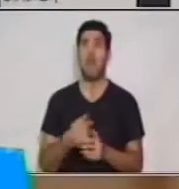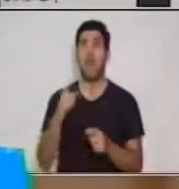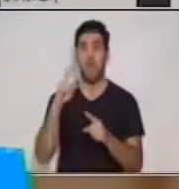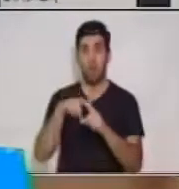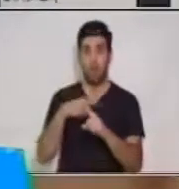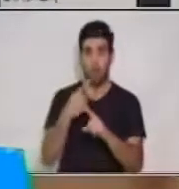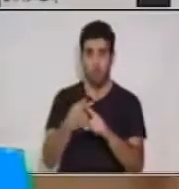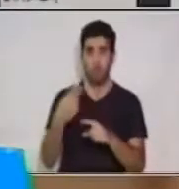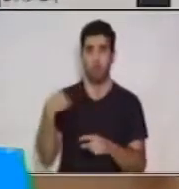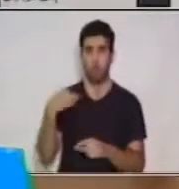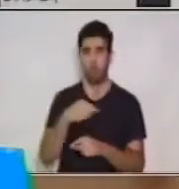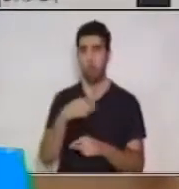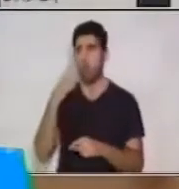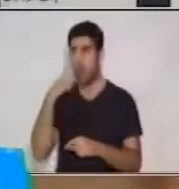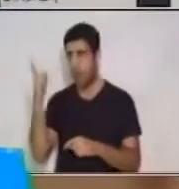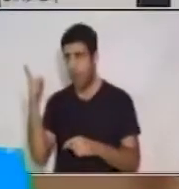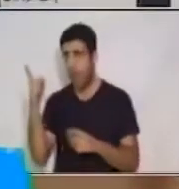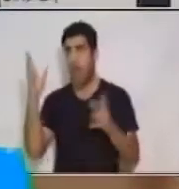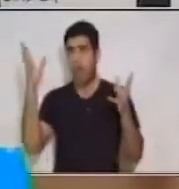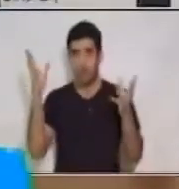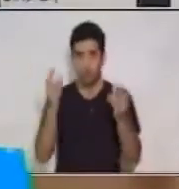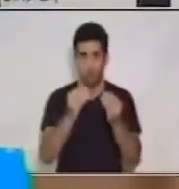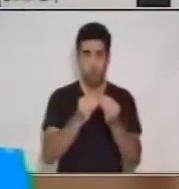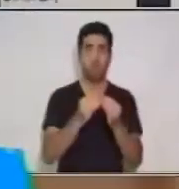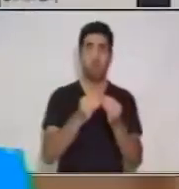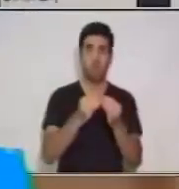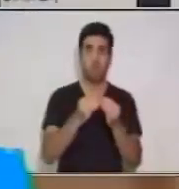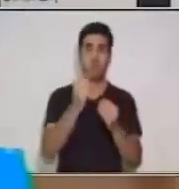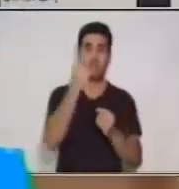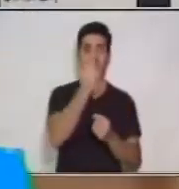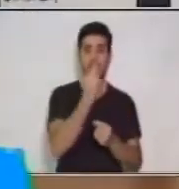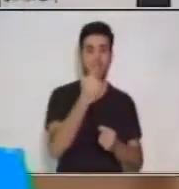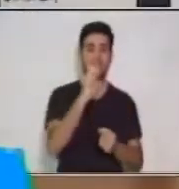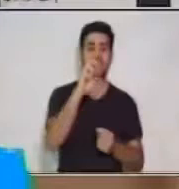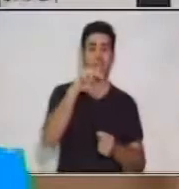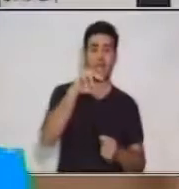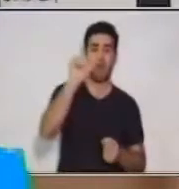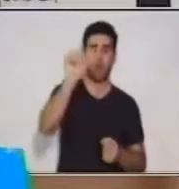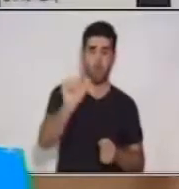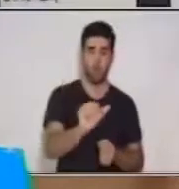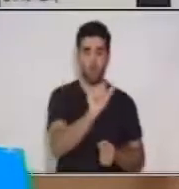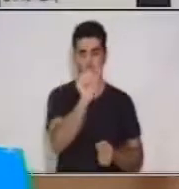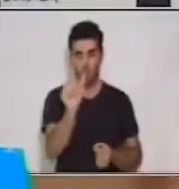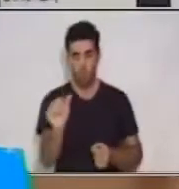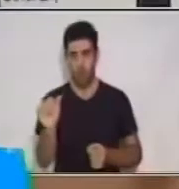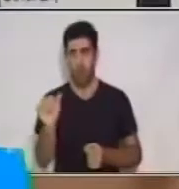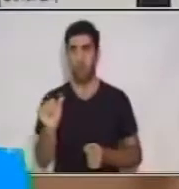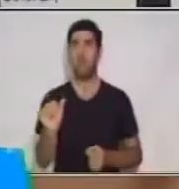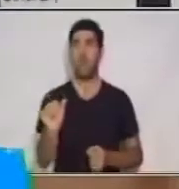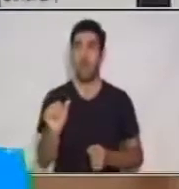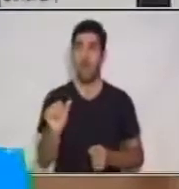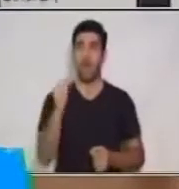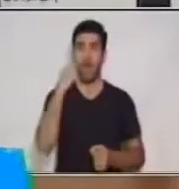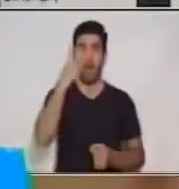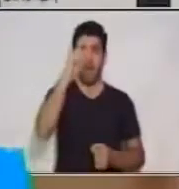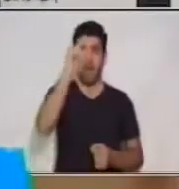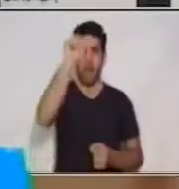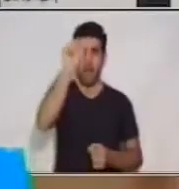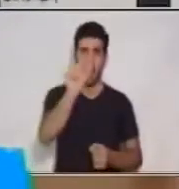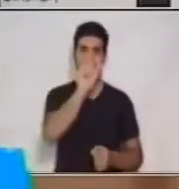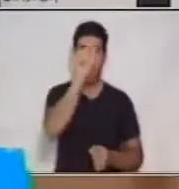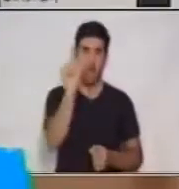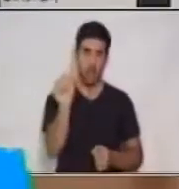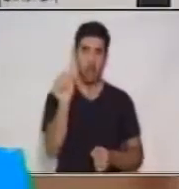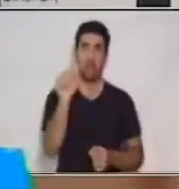Cuando nosotros calculamos el seno de alfa, que es este ángulo de acá, el seno de alfa